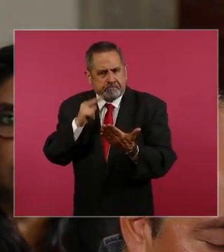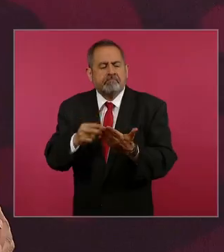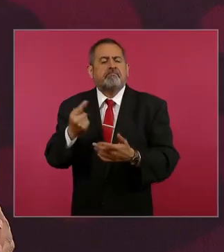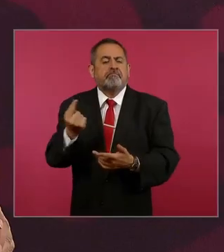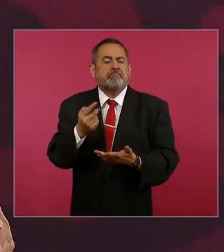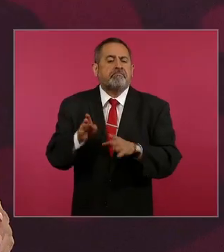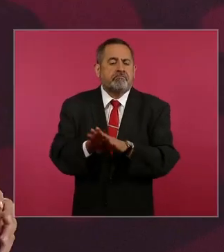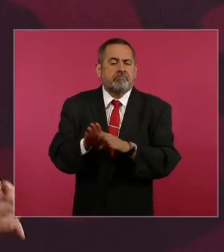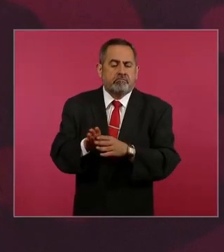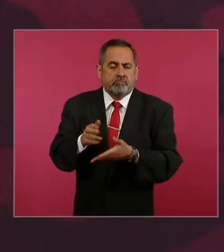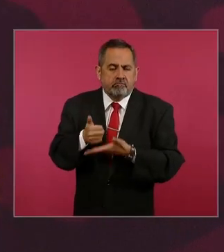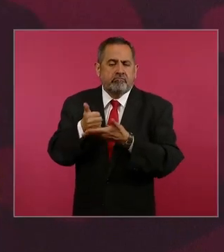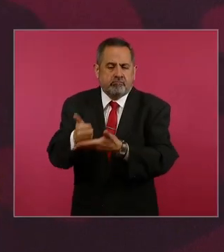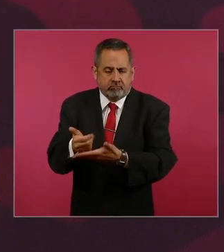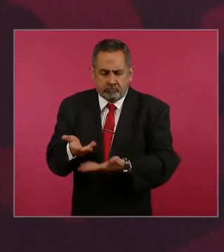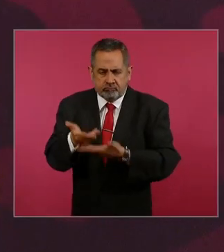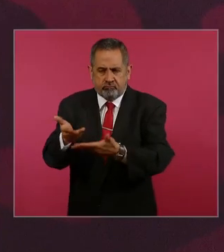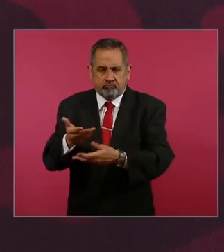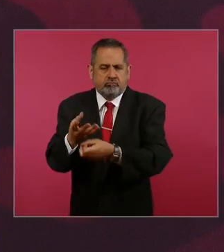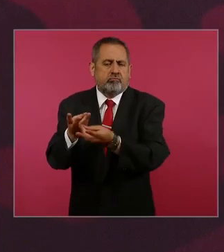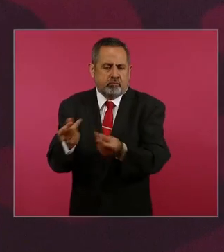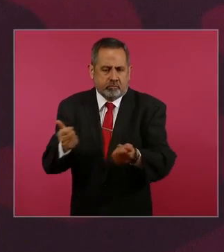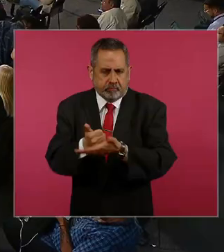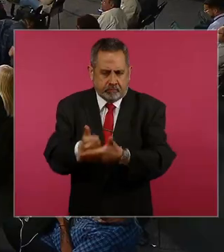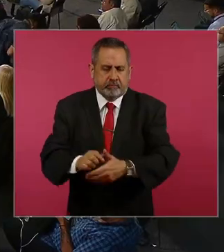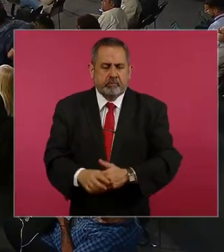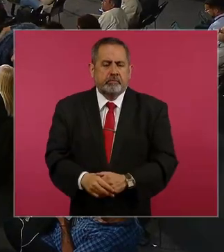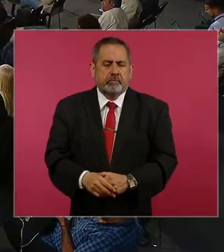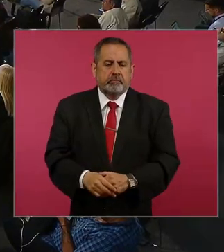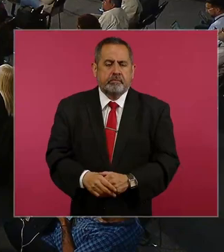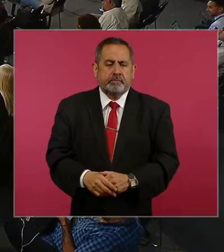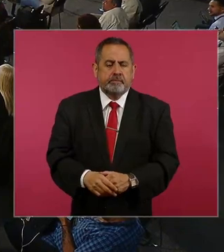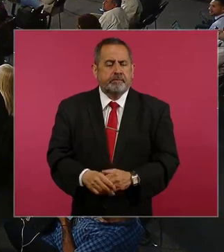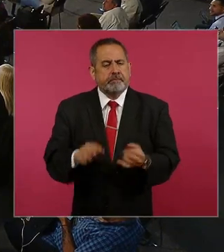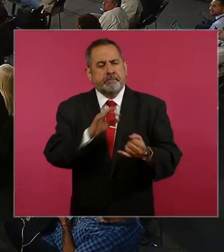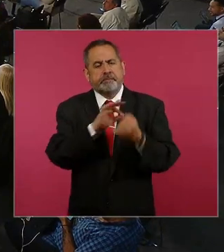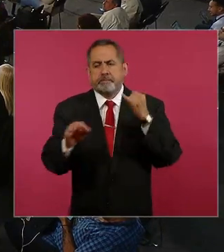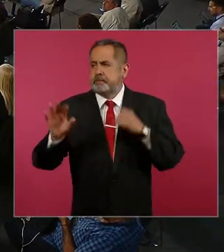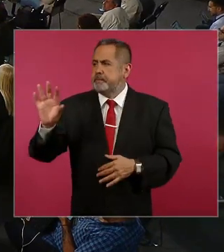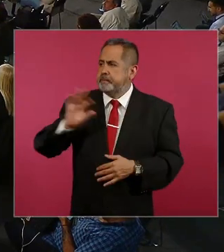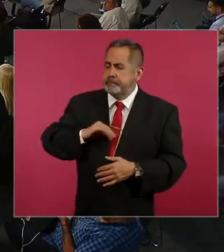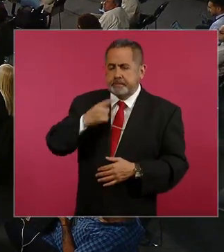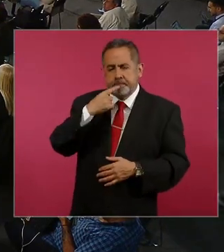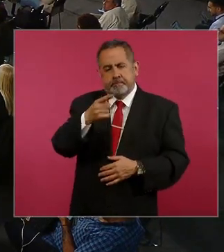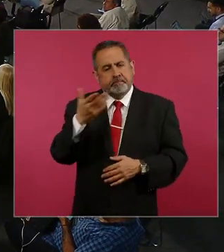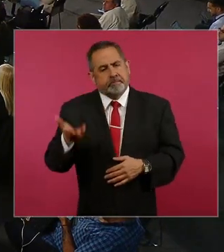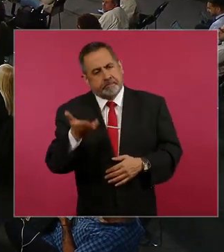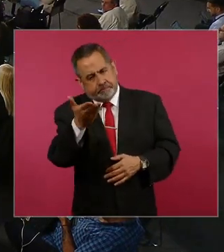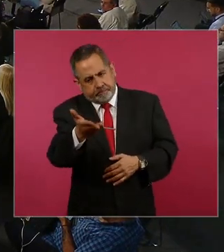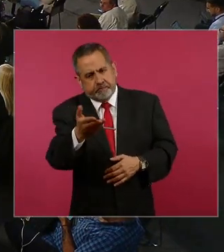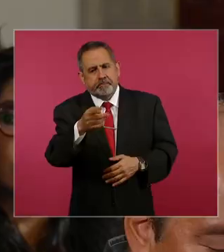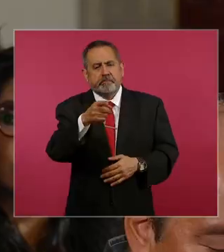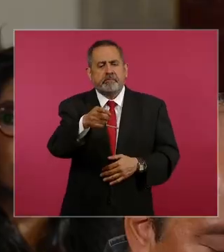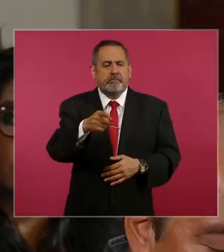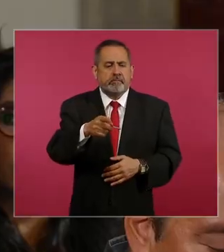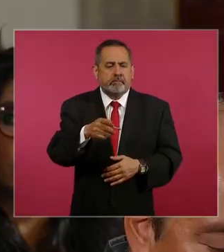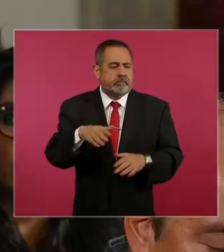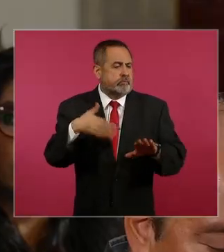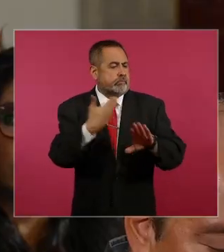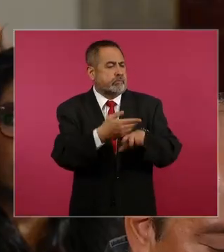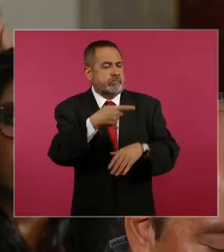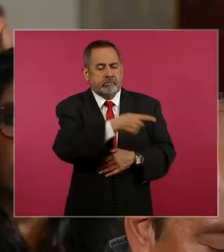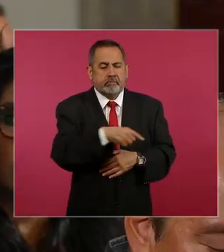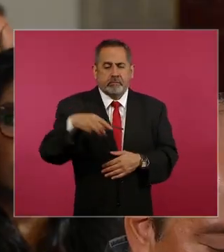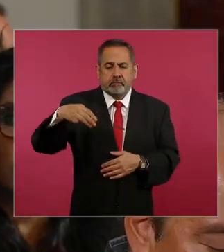podemos resolver? Ok, y ya nada más una denuncia ciudadana de una petición en contra de MedLife